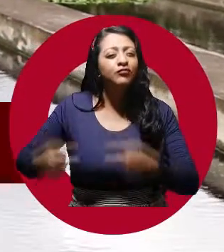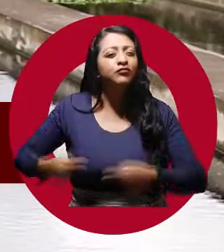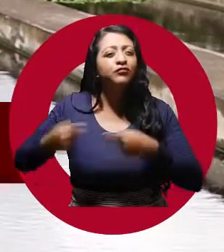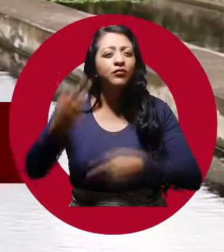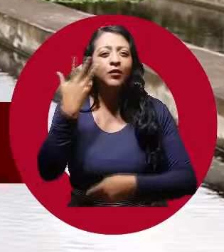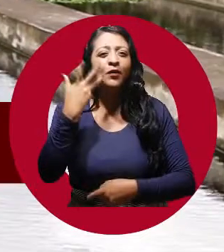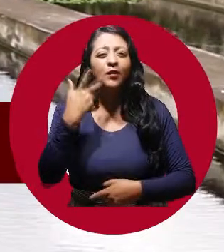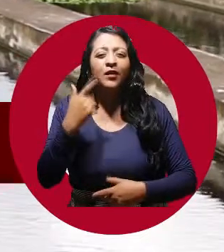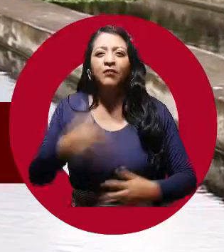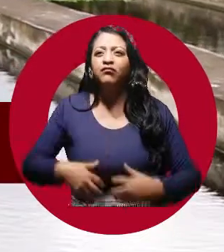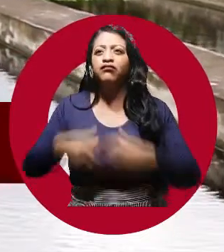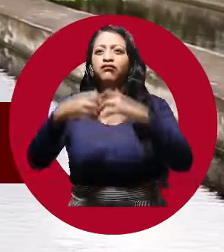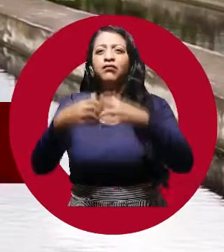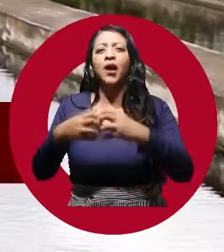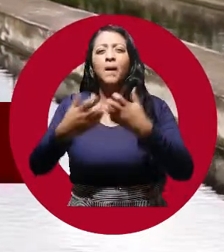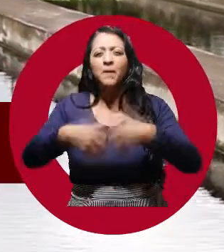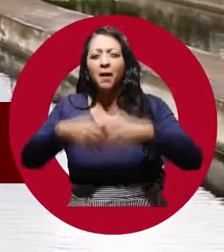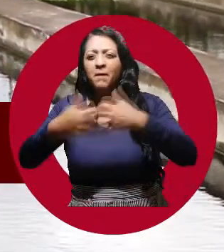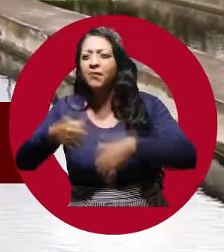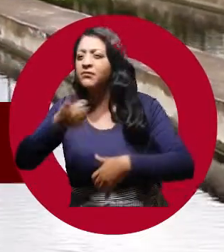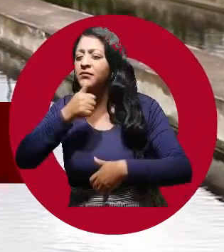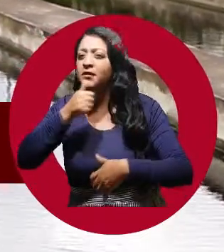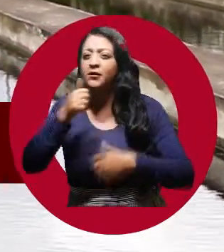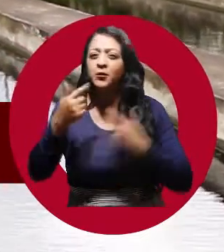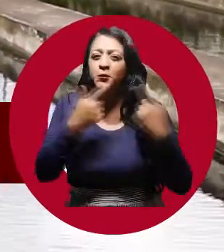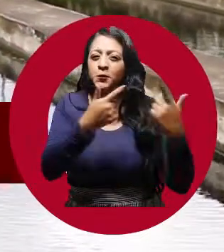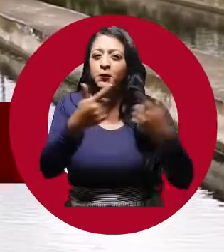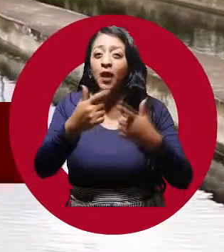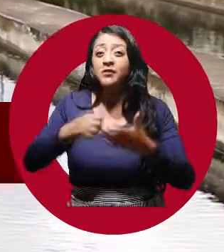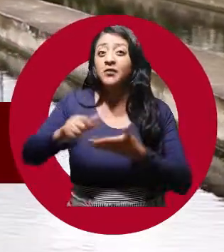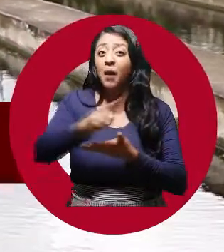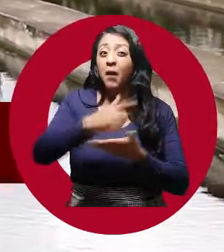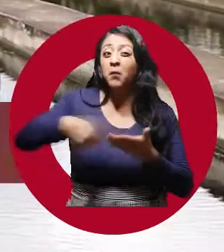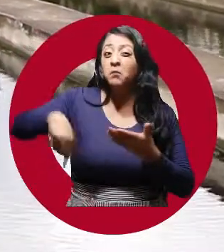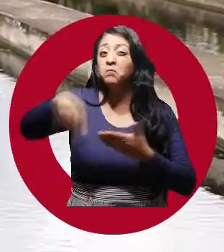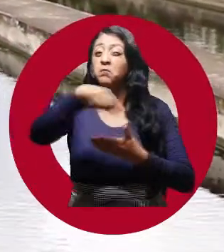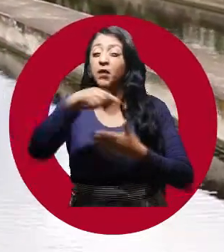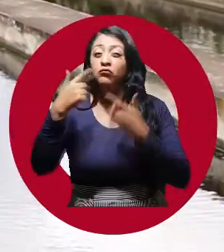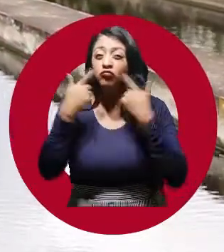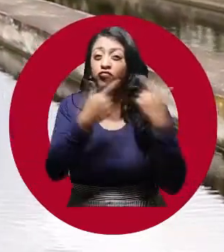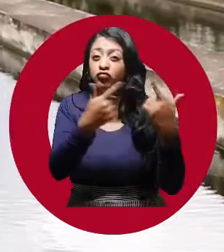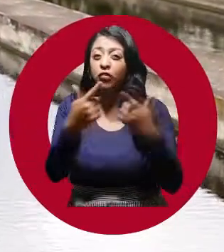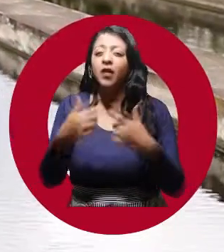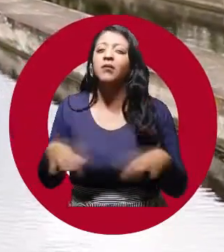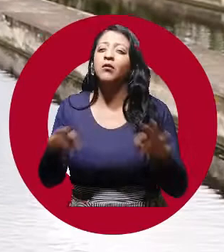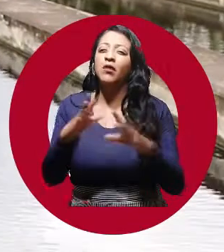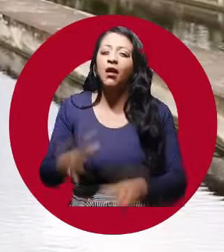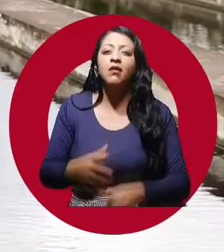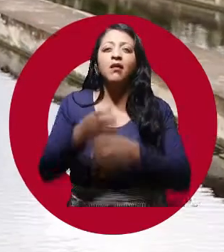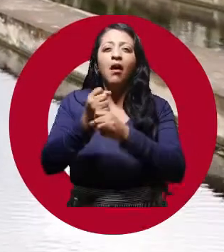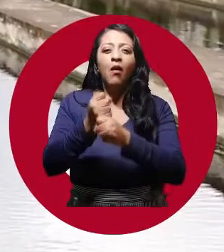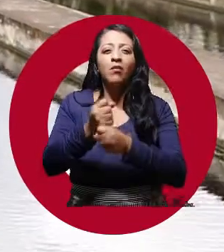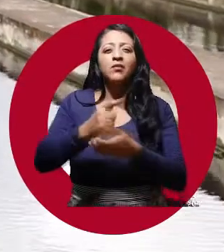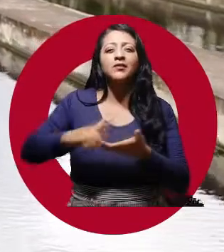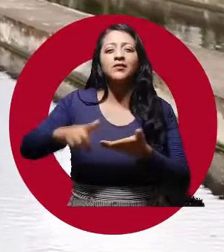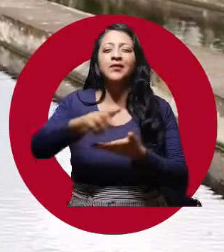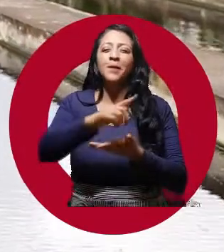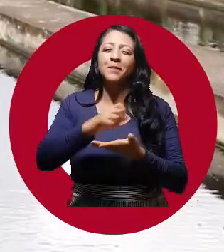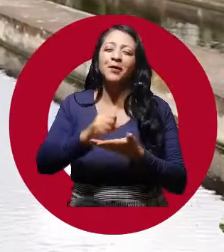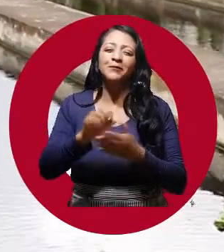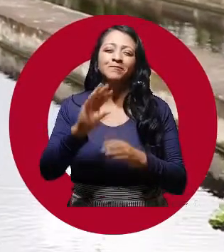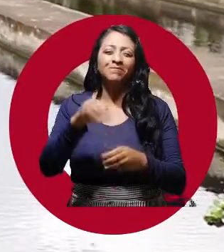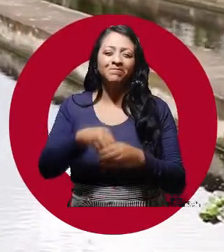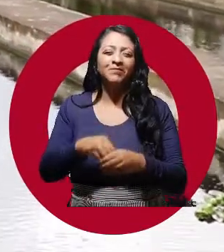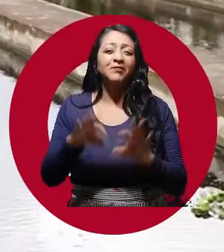el mantenimiento y operación de las plantas de tratamiento alrededor del lago San Pablo, con la finalidad de recuperar el lago y mejorar